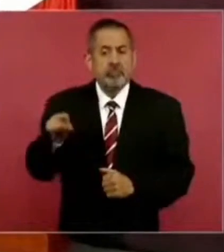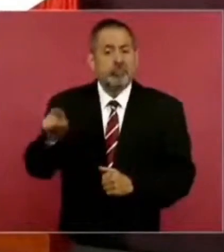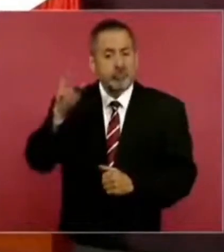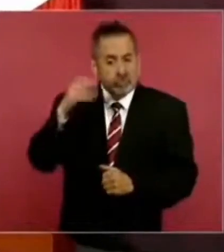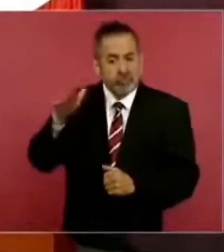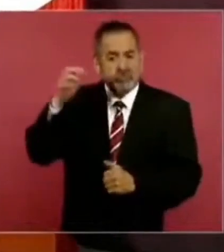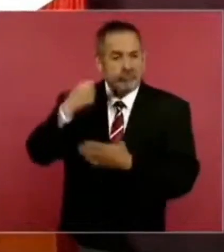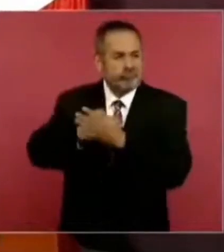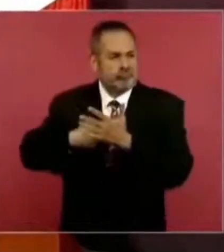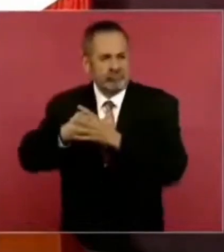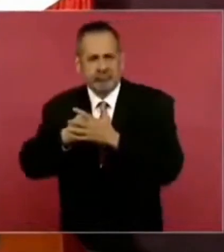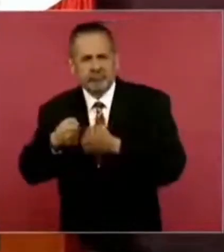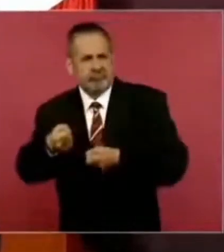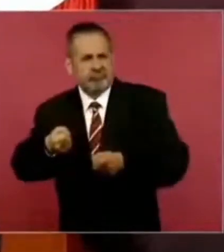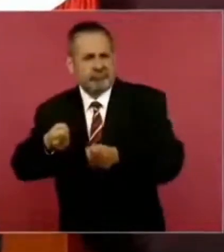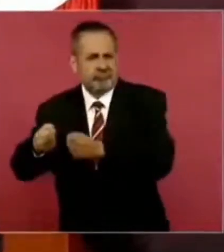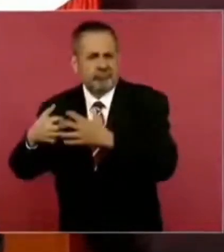tiempo,